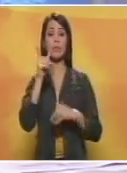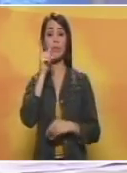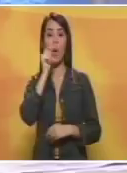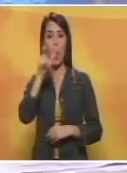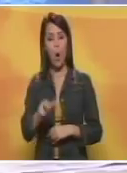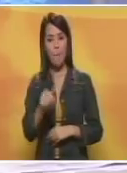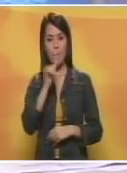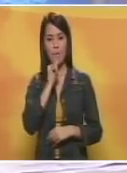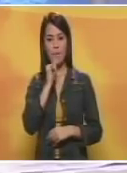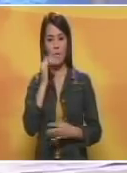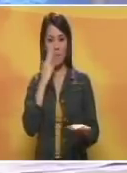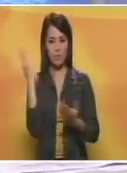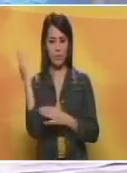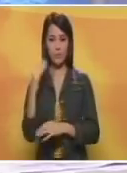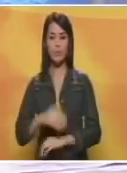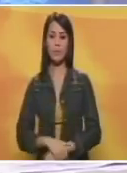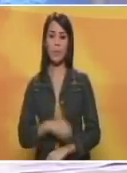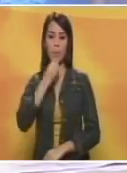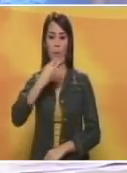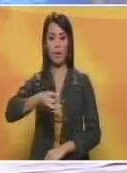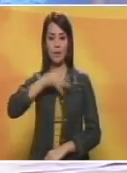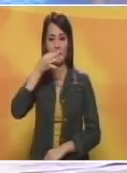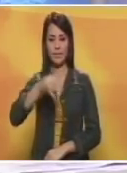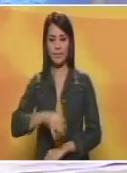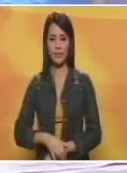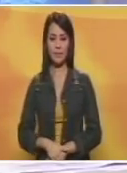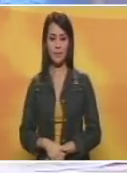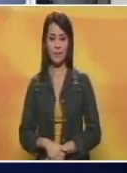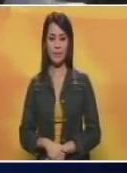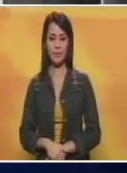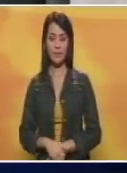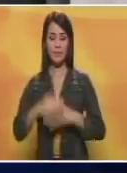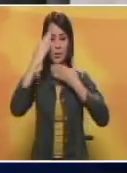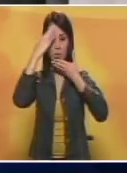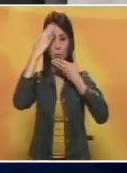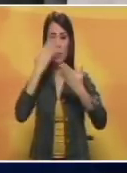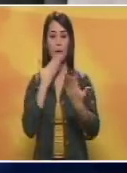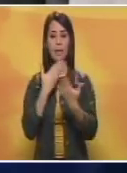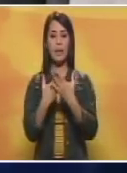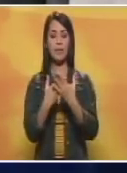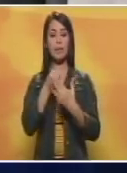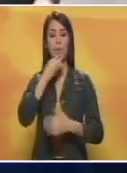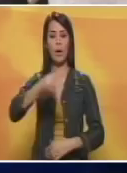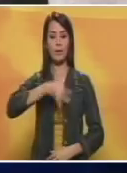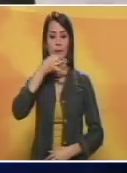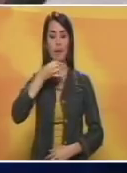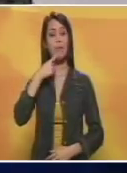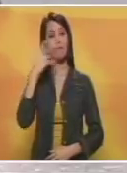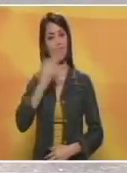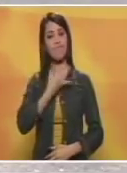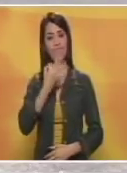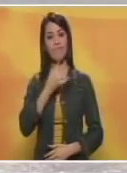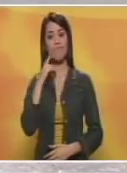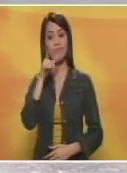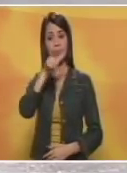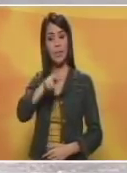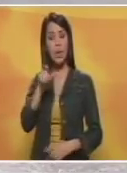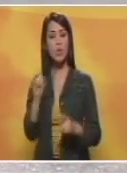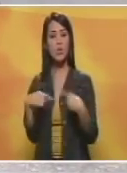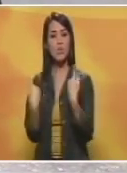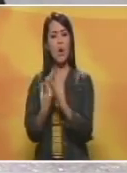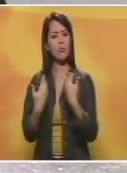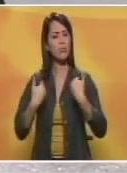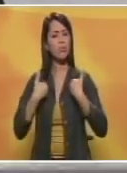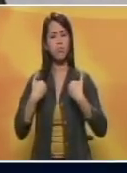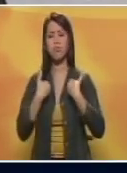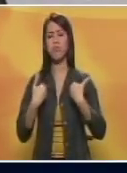gutiérrez es no se amplía la información buenas tardes de santiago hola muchísimas gracias amigo buenas tardes ciertamente los sectores más afectados